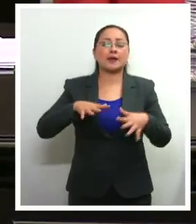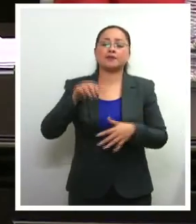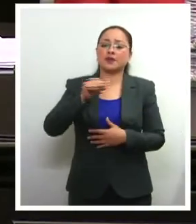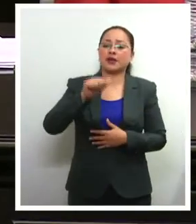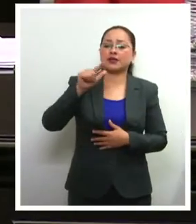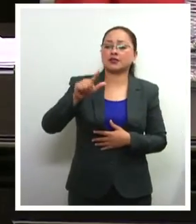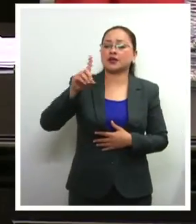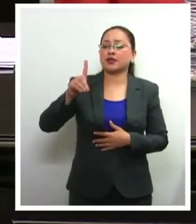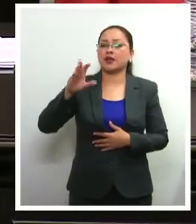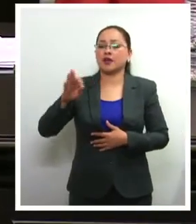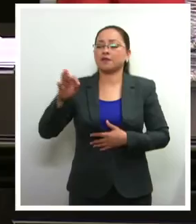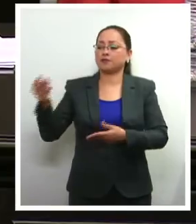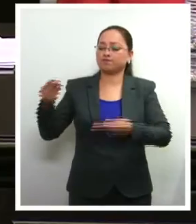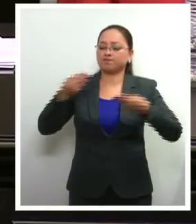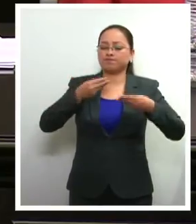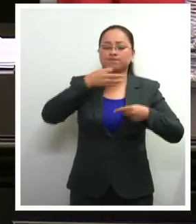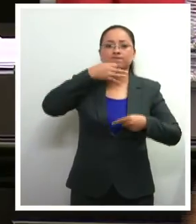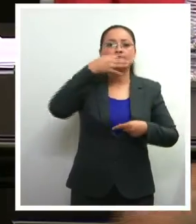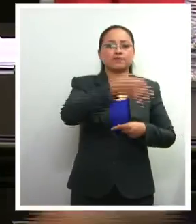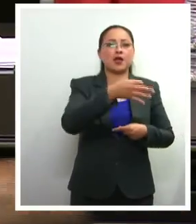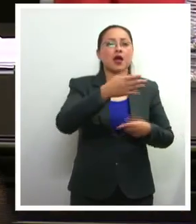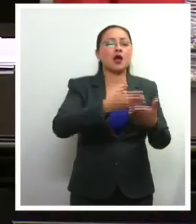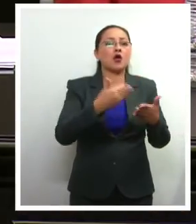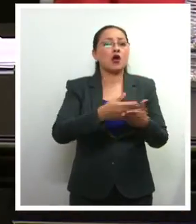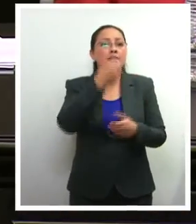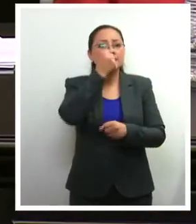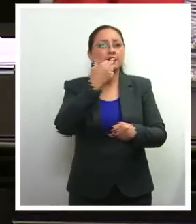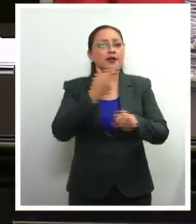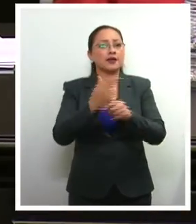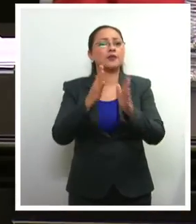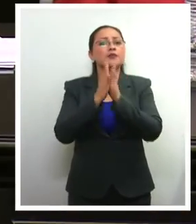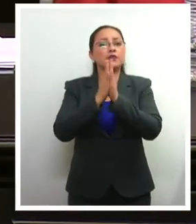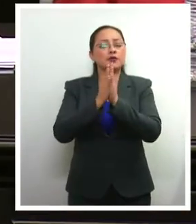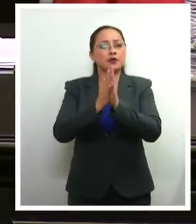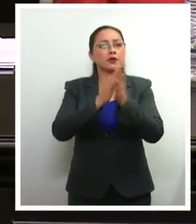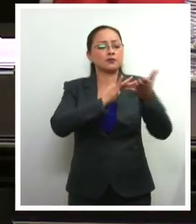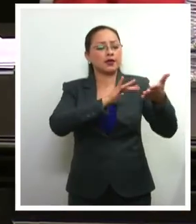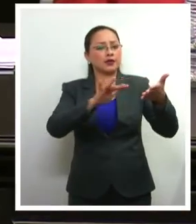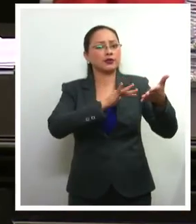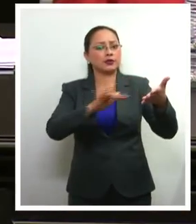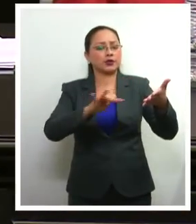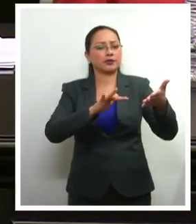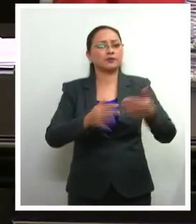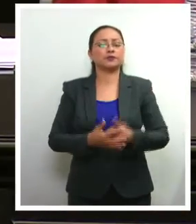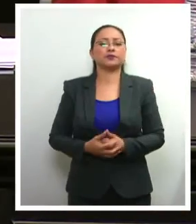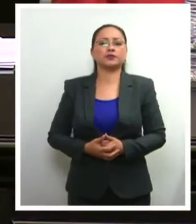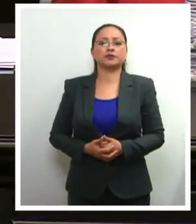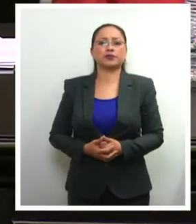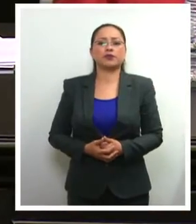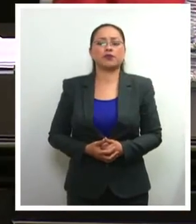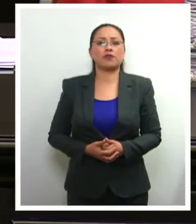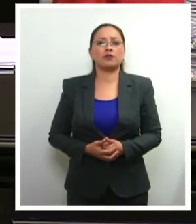del Distrito Federal, a las cuales le pido a la Secretaría dé cuenta a la Asamblea.